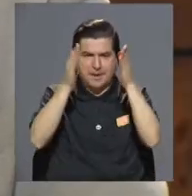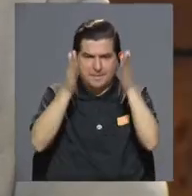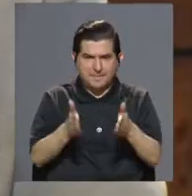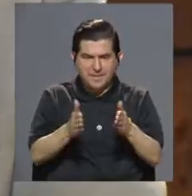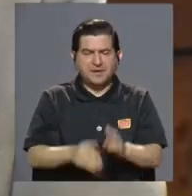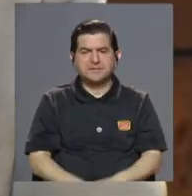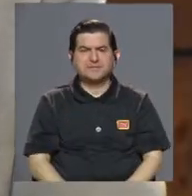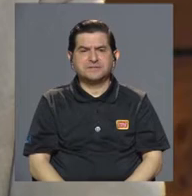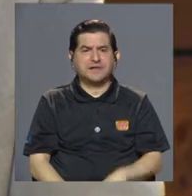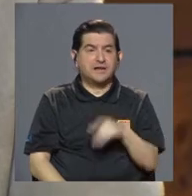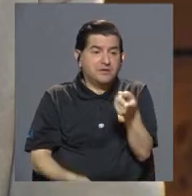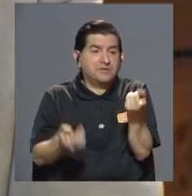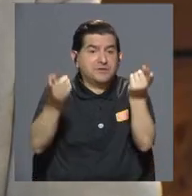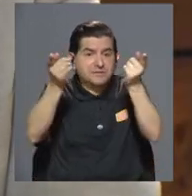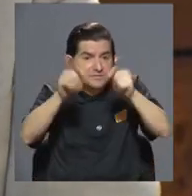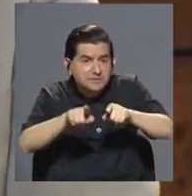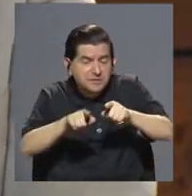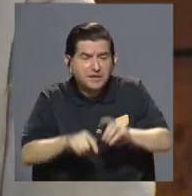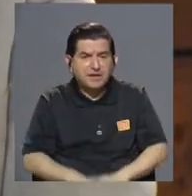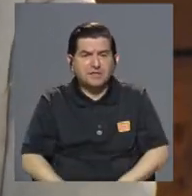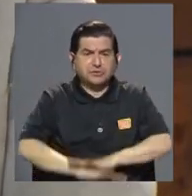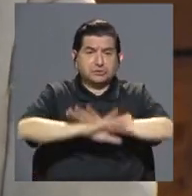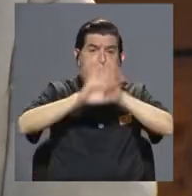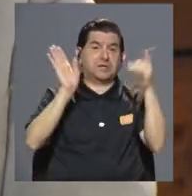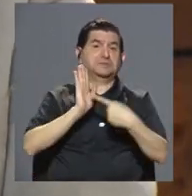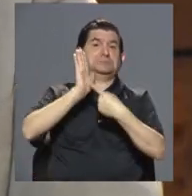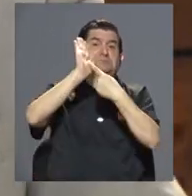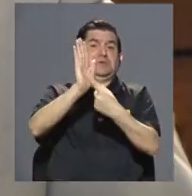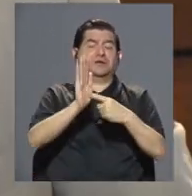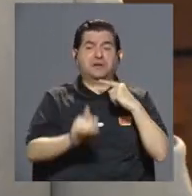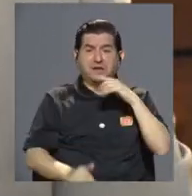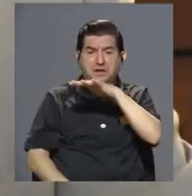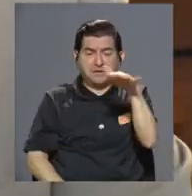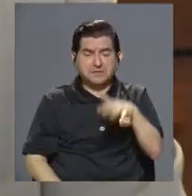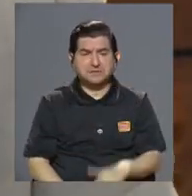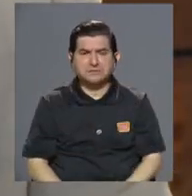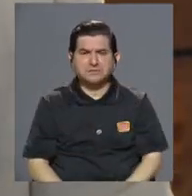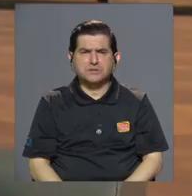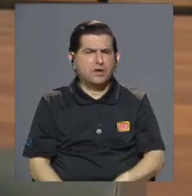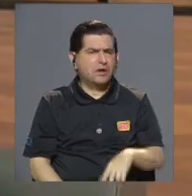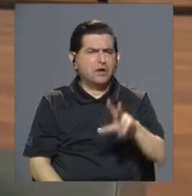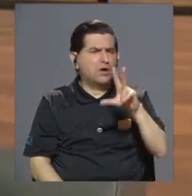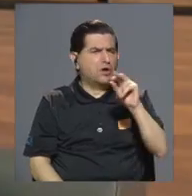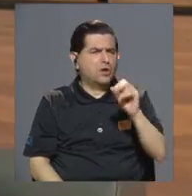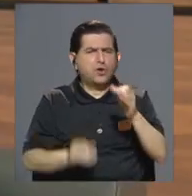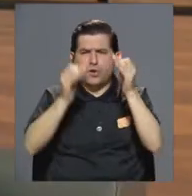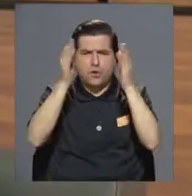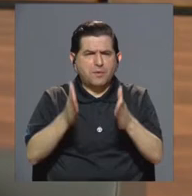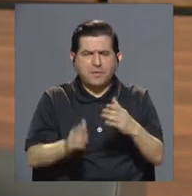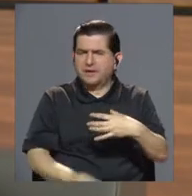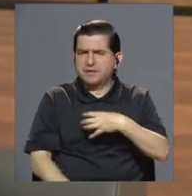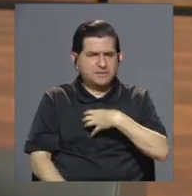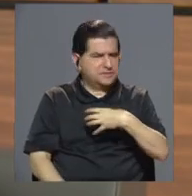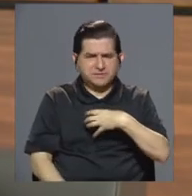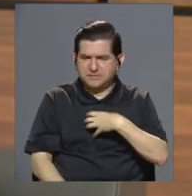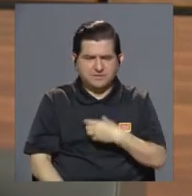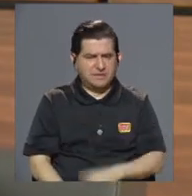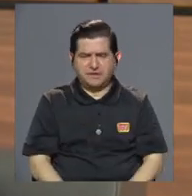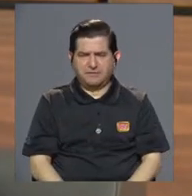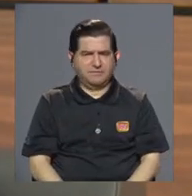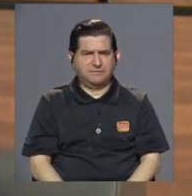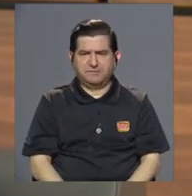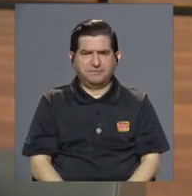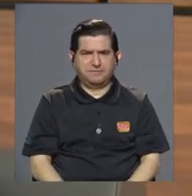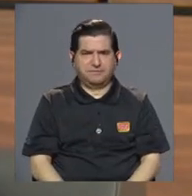magistrado fuera tan transparente sobre la realidad que le pasa. No un magistrado propietario. En este caso, suplente de